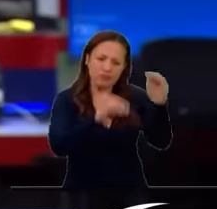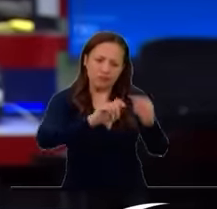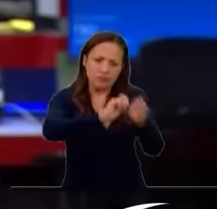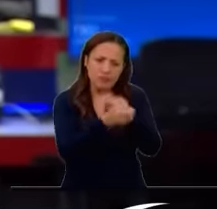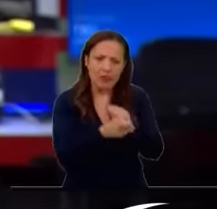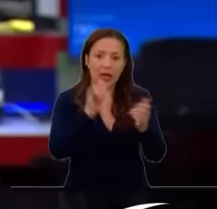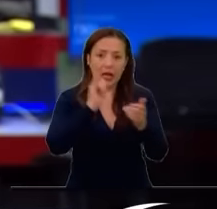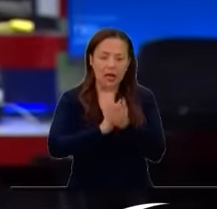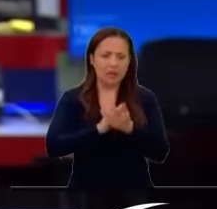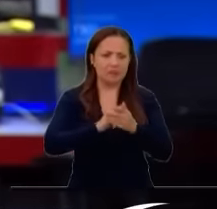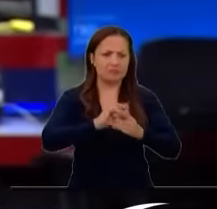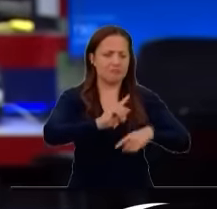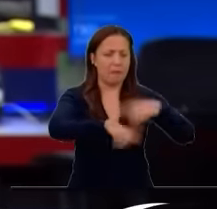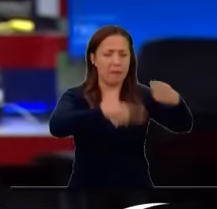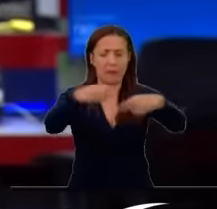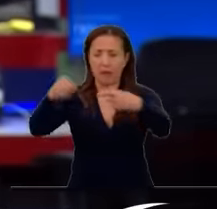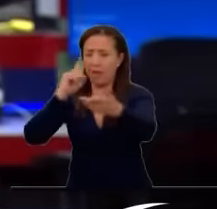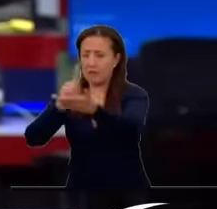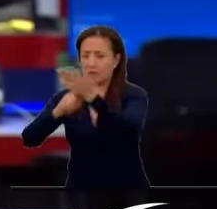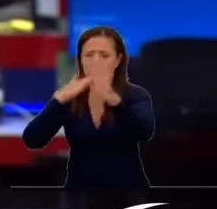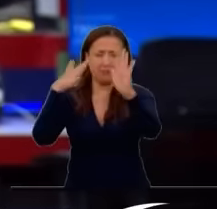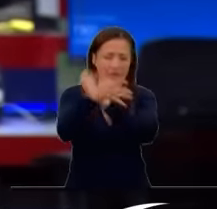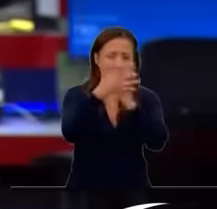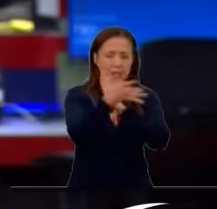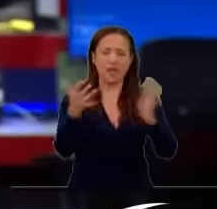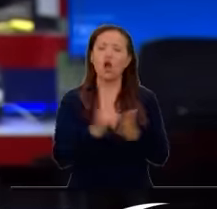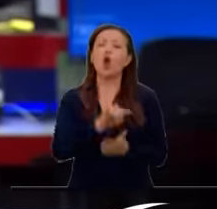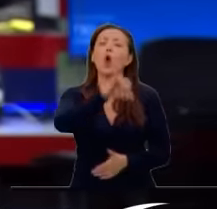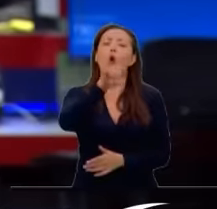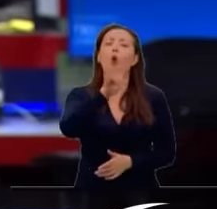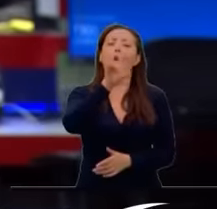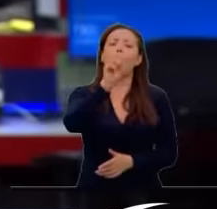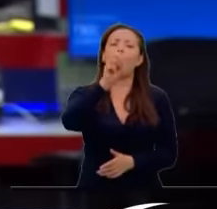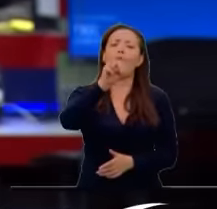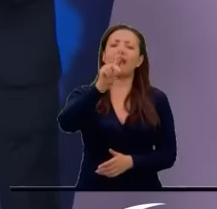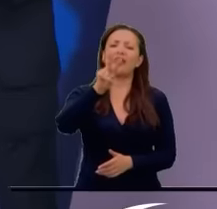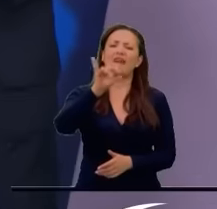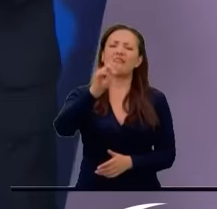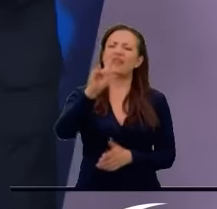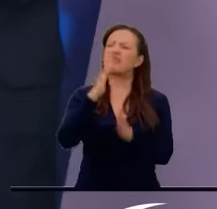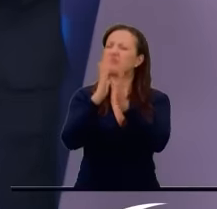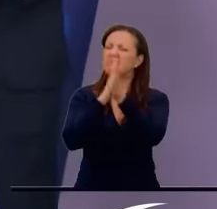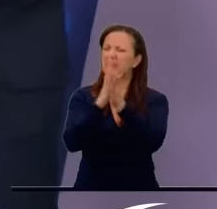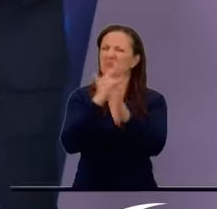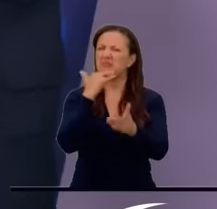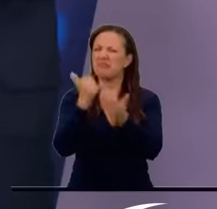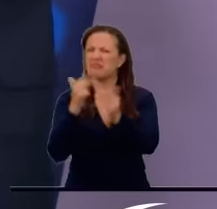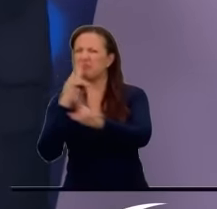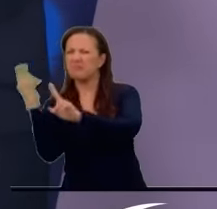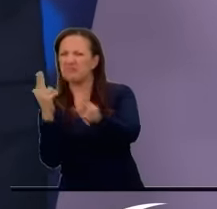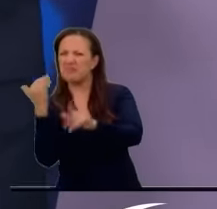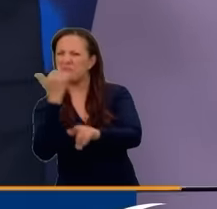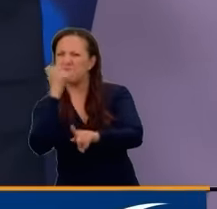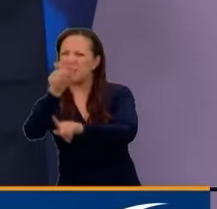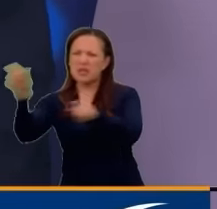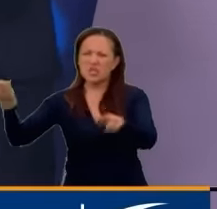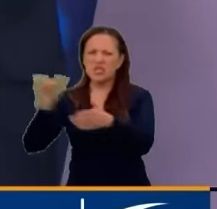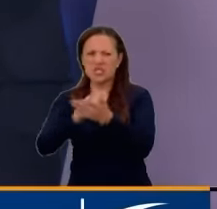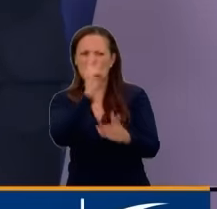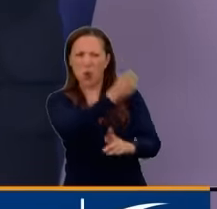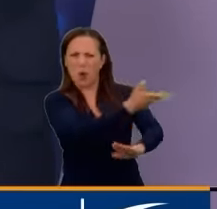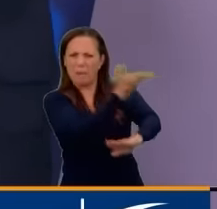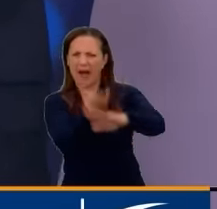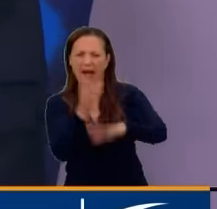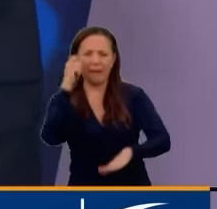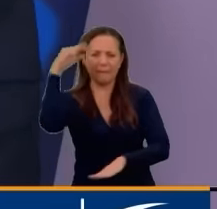que se han generado. Juan David Ríos, ¿qué ecos hay a esta propuesta del primer mandatario? Alejandra, hola, muy buenas tardes. Y mire, los ecos a esa